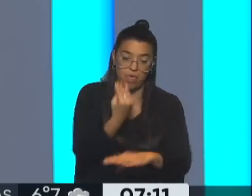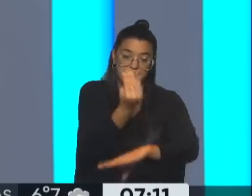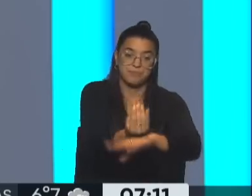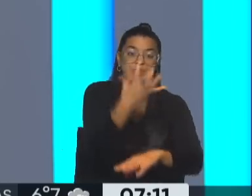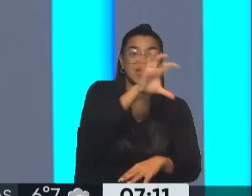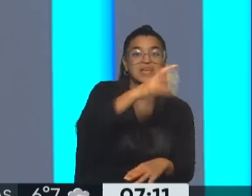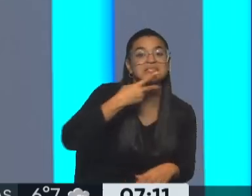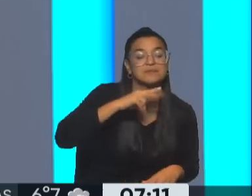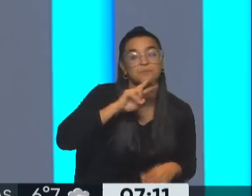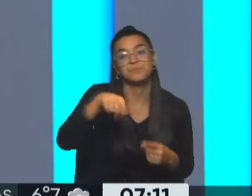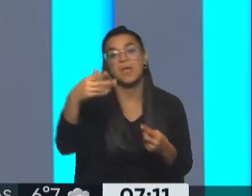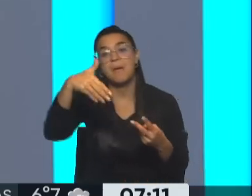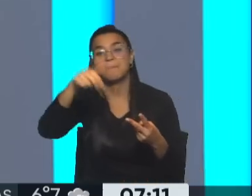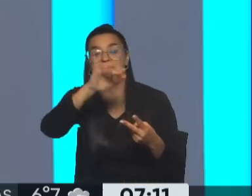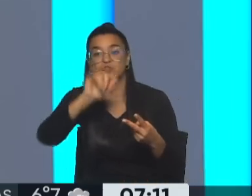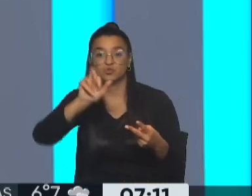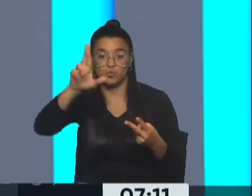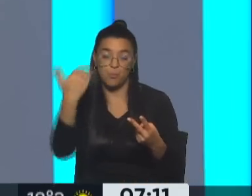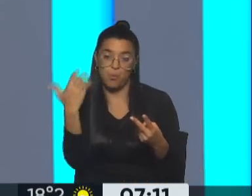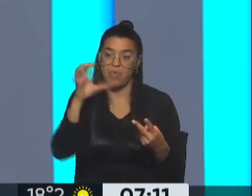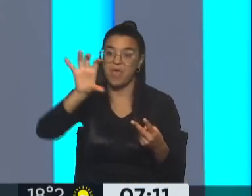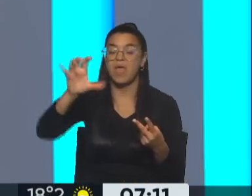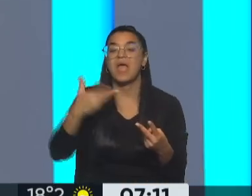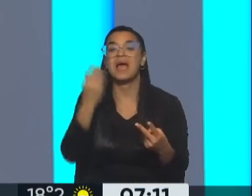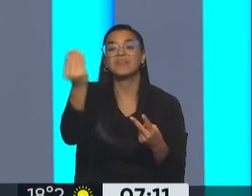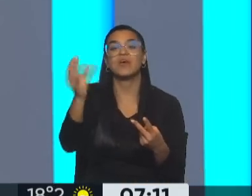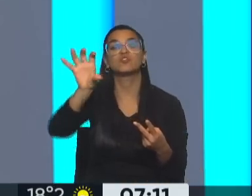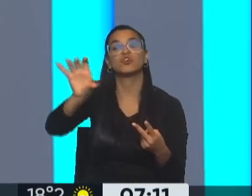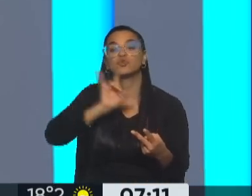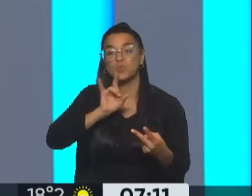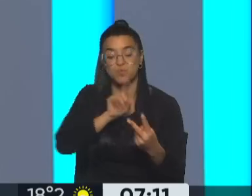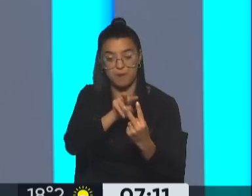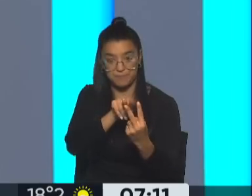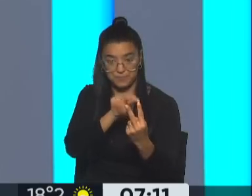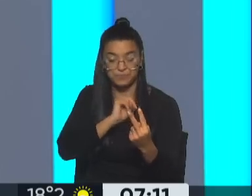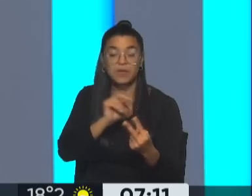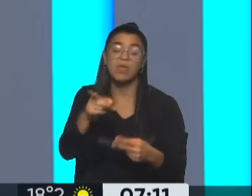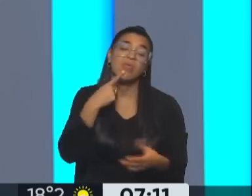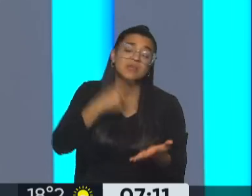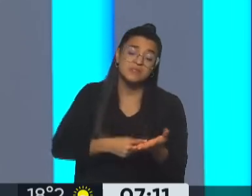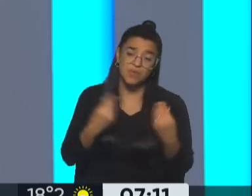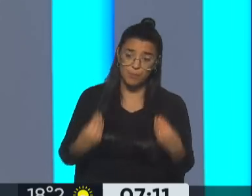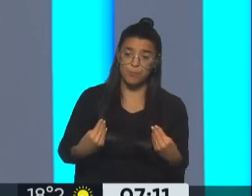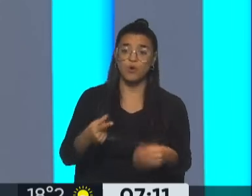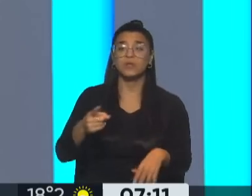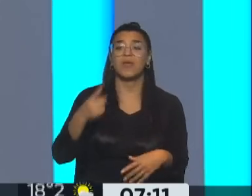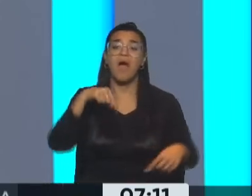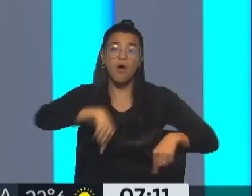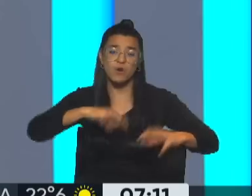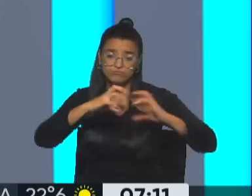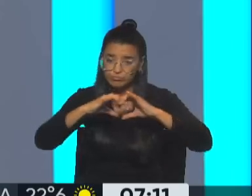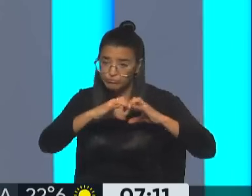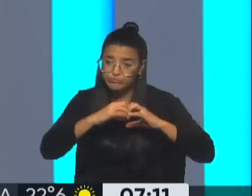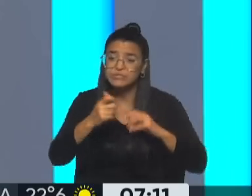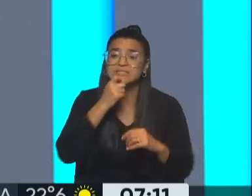Juan y si Juan Mansur puede ser candidato en Tucumán. Lo decidieron básicamente porque lo que está en discusión es si